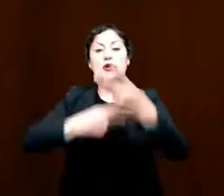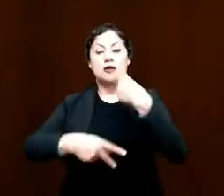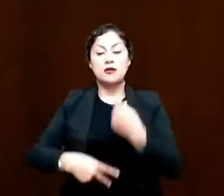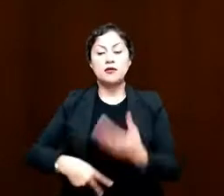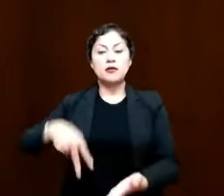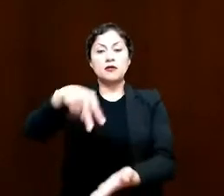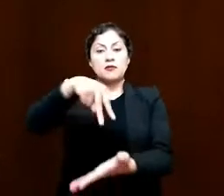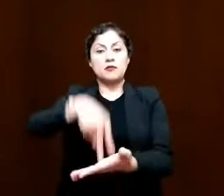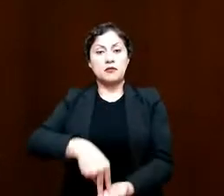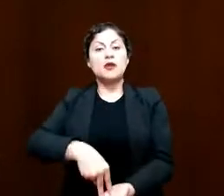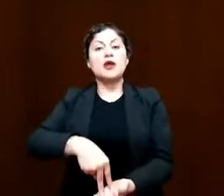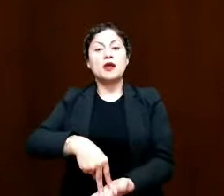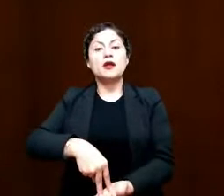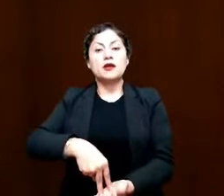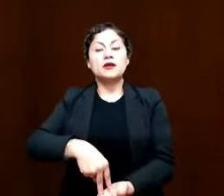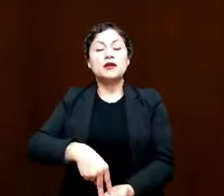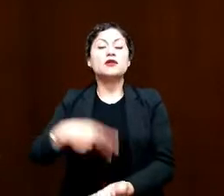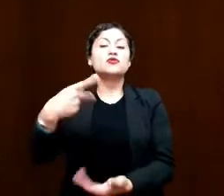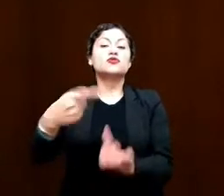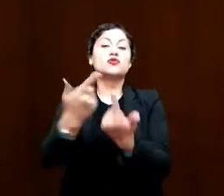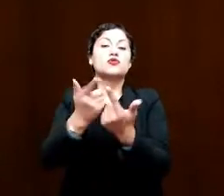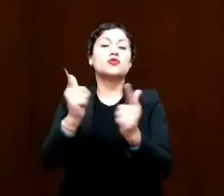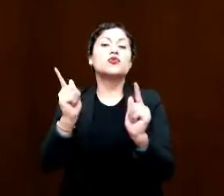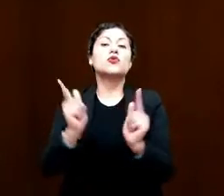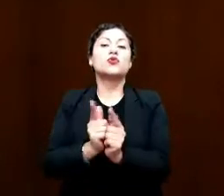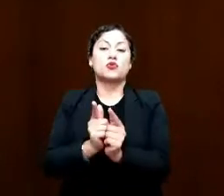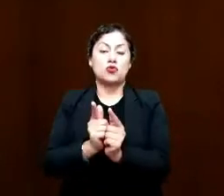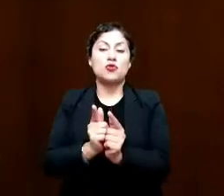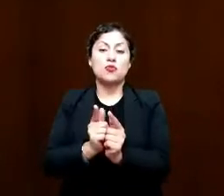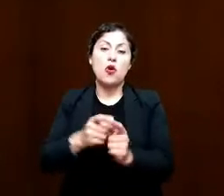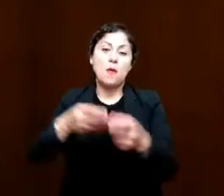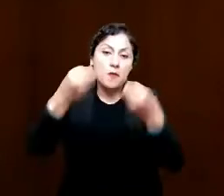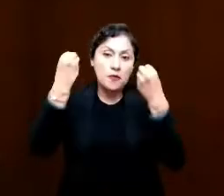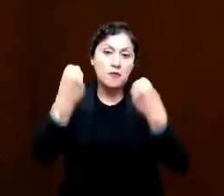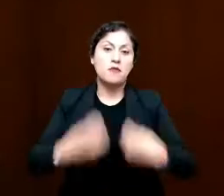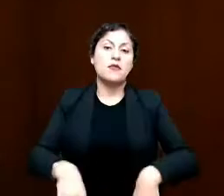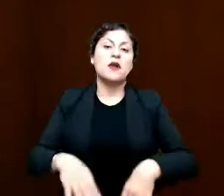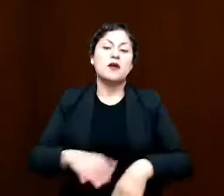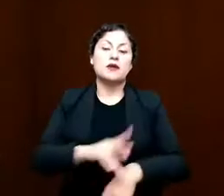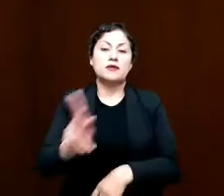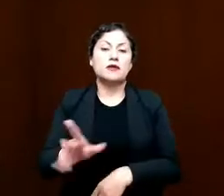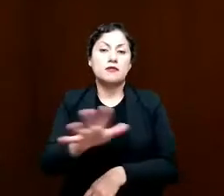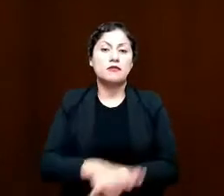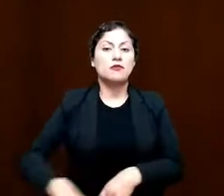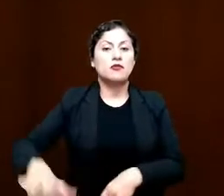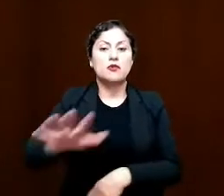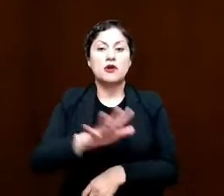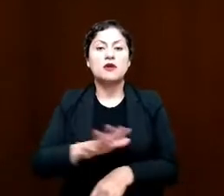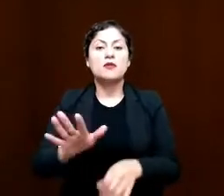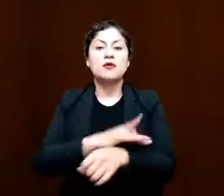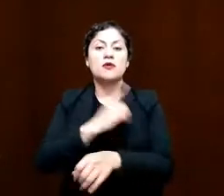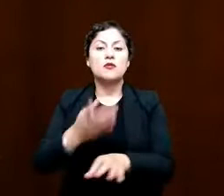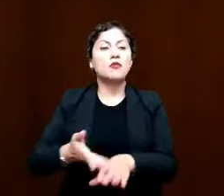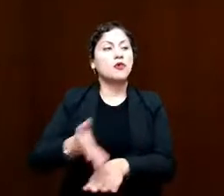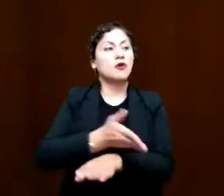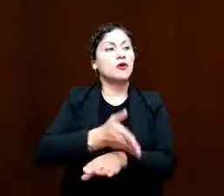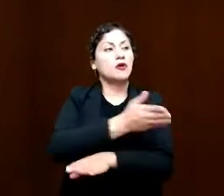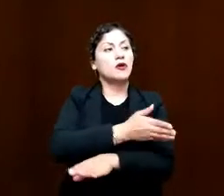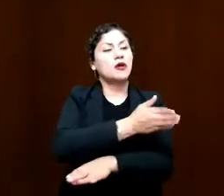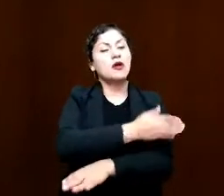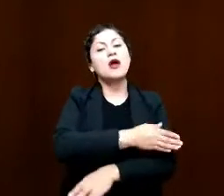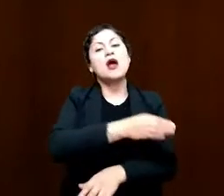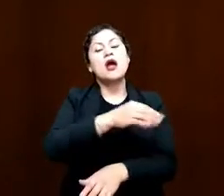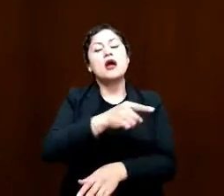integrante del partido Derrotado por el pueblo en las urnas para terminar con décadas de Zaqueo abandono